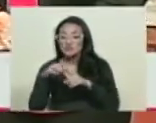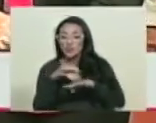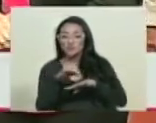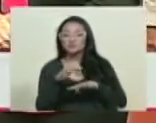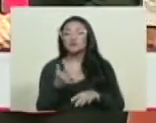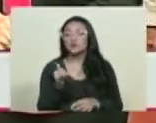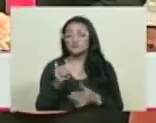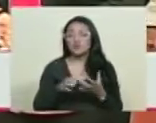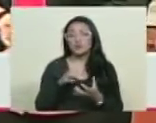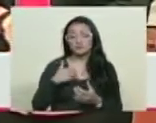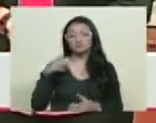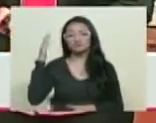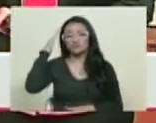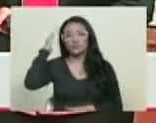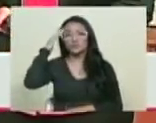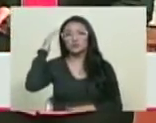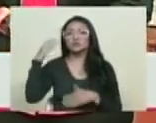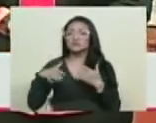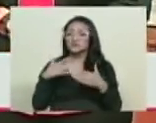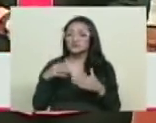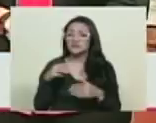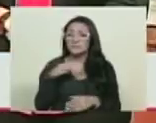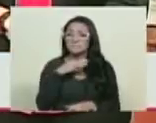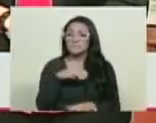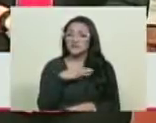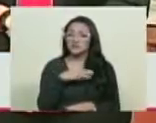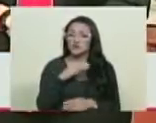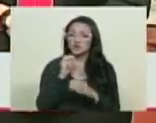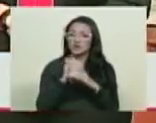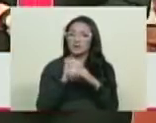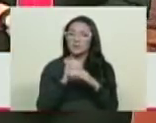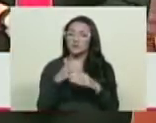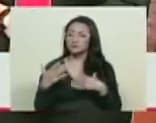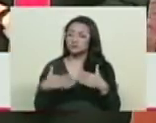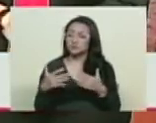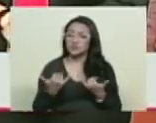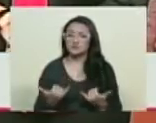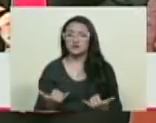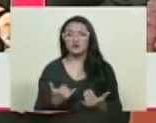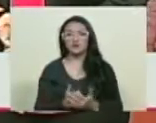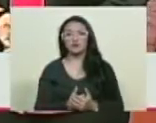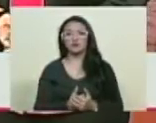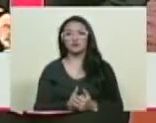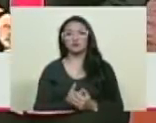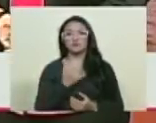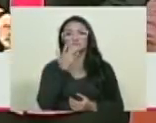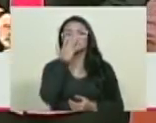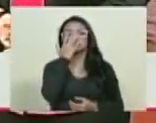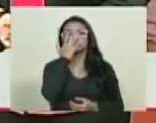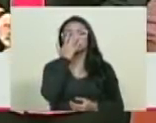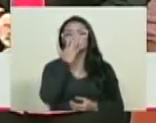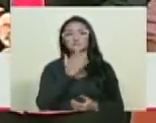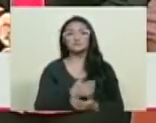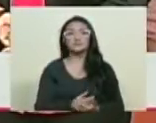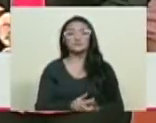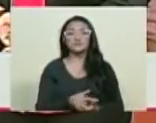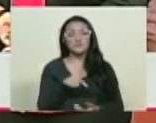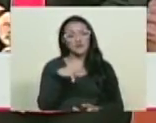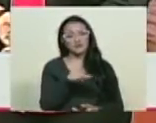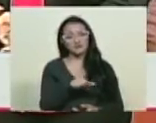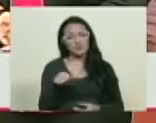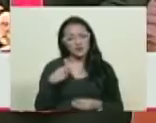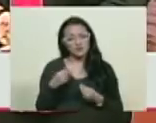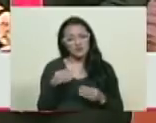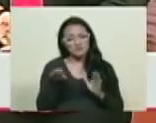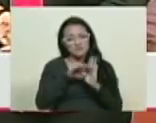he acelerado la misión transporte y he decidido y una de las cosas que voy a hacer esta semana con los